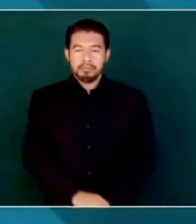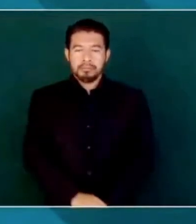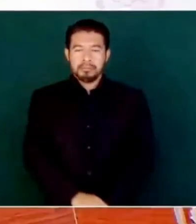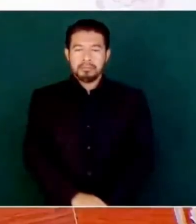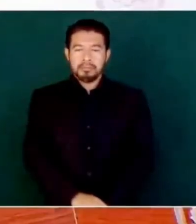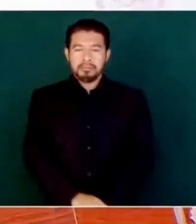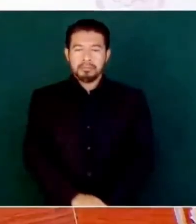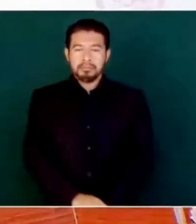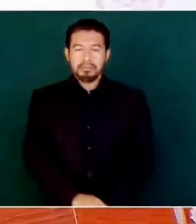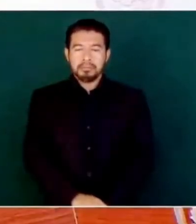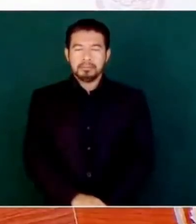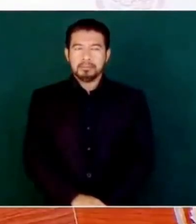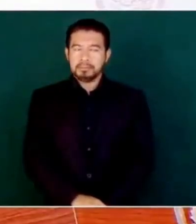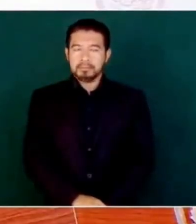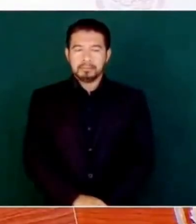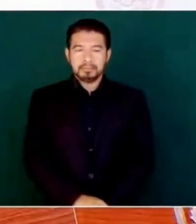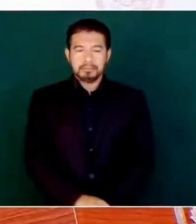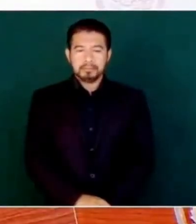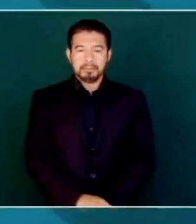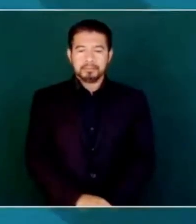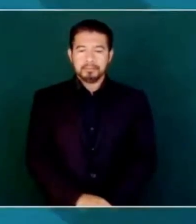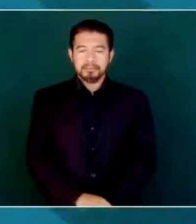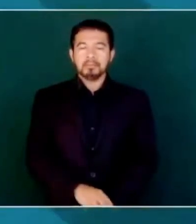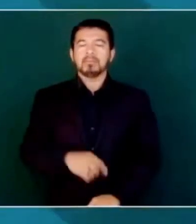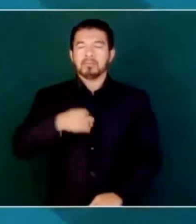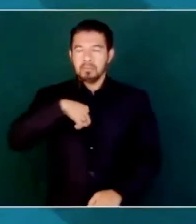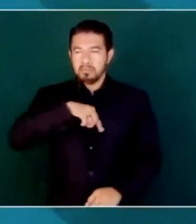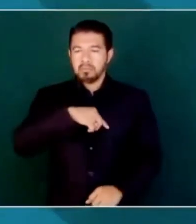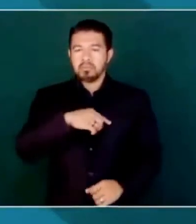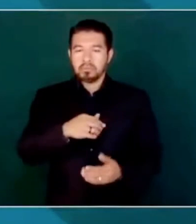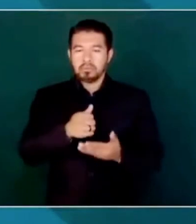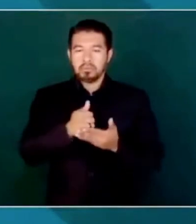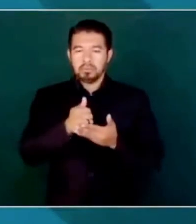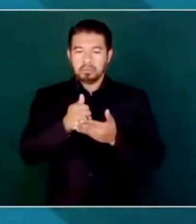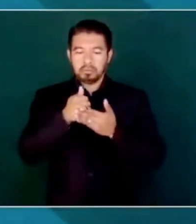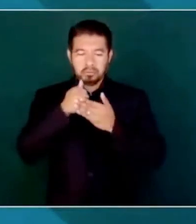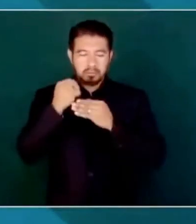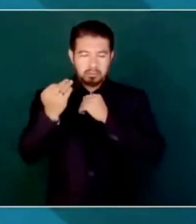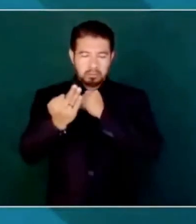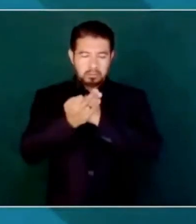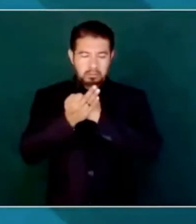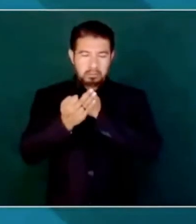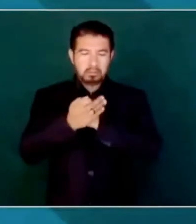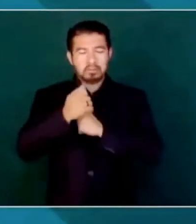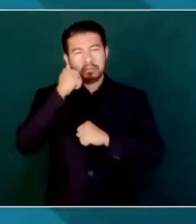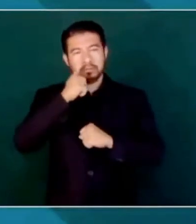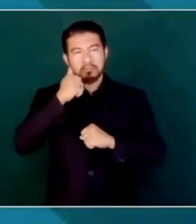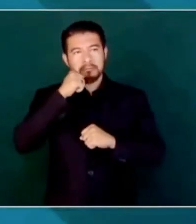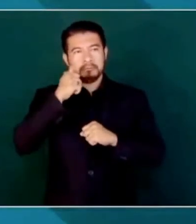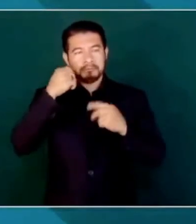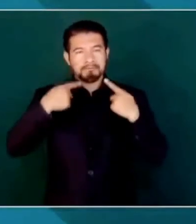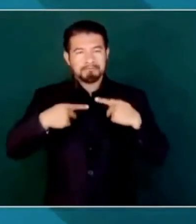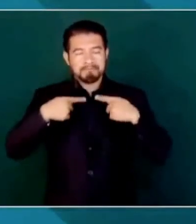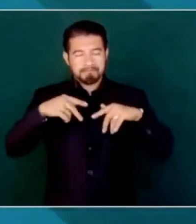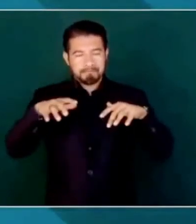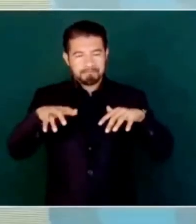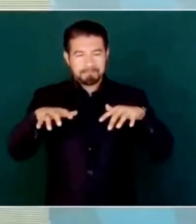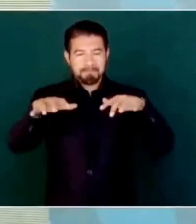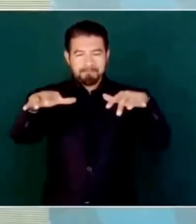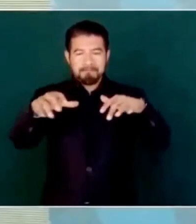No, a nosotros nos ha protegido siempre el pueblo.